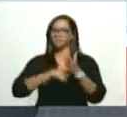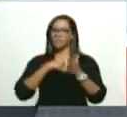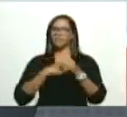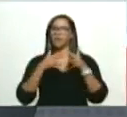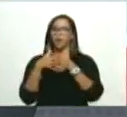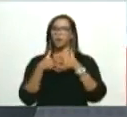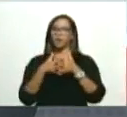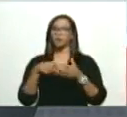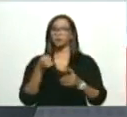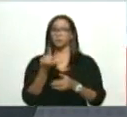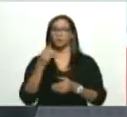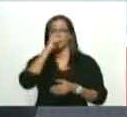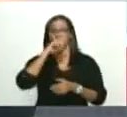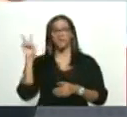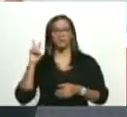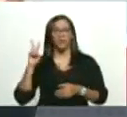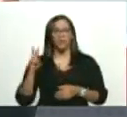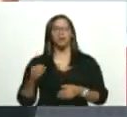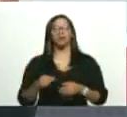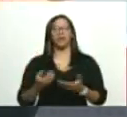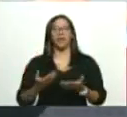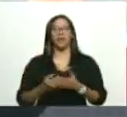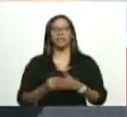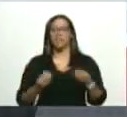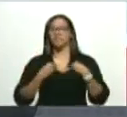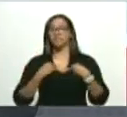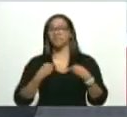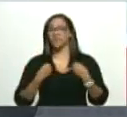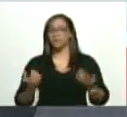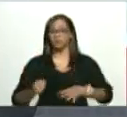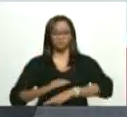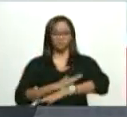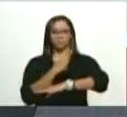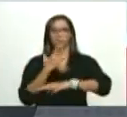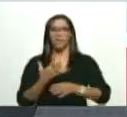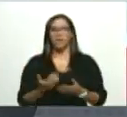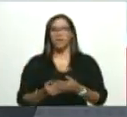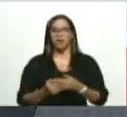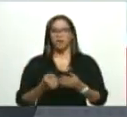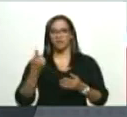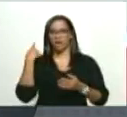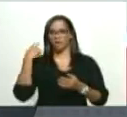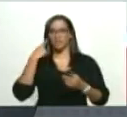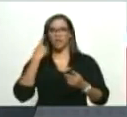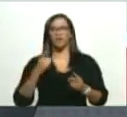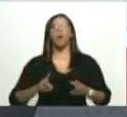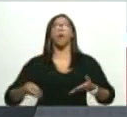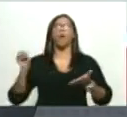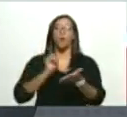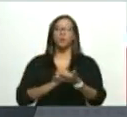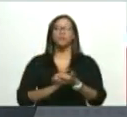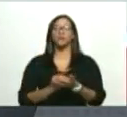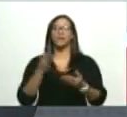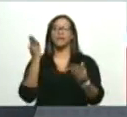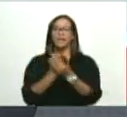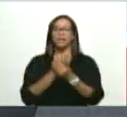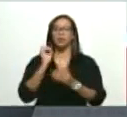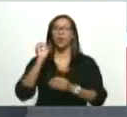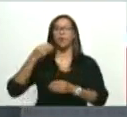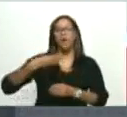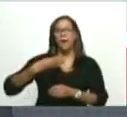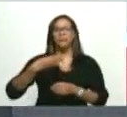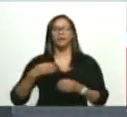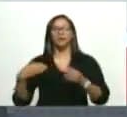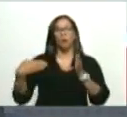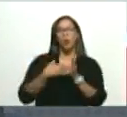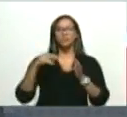años en Venezuela, está vivita y coleando. Apenas ayer nuevamente extendieron el decreto Obama que declara a